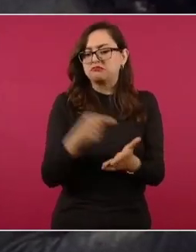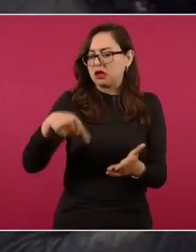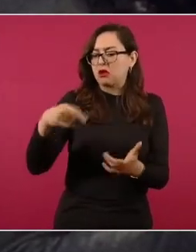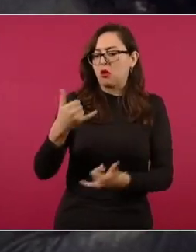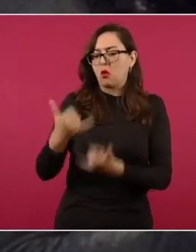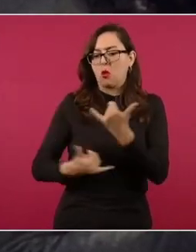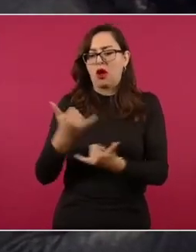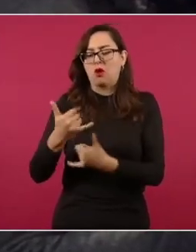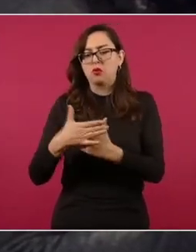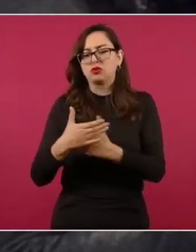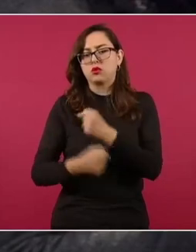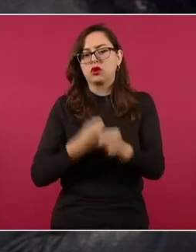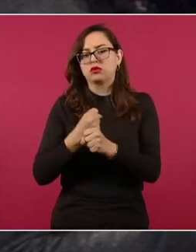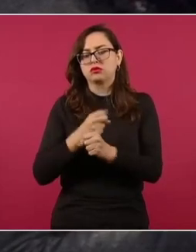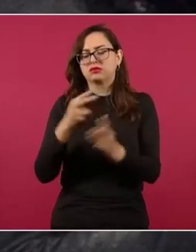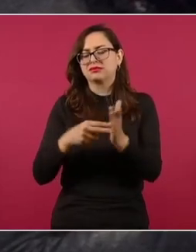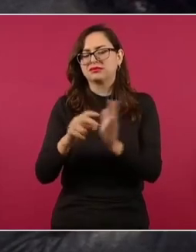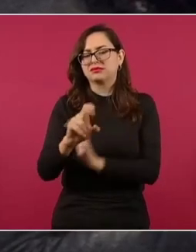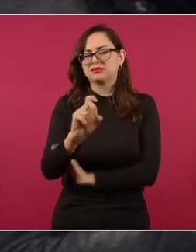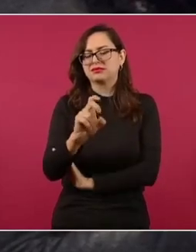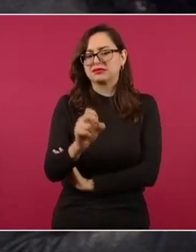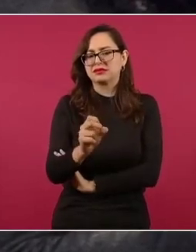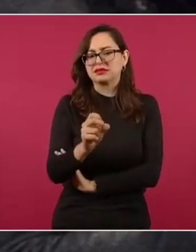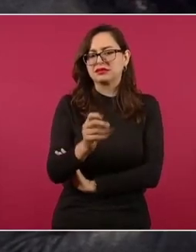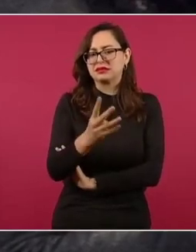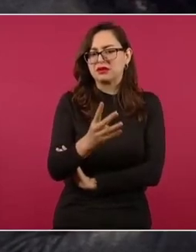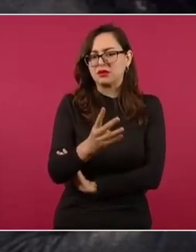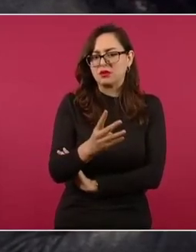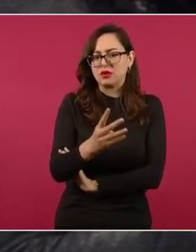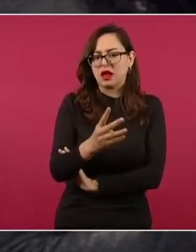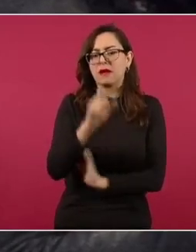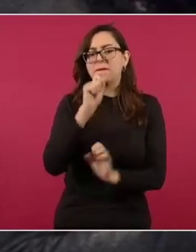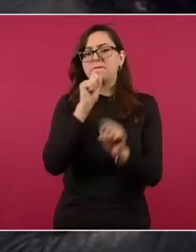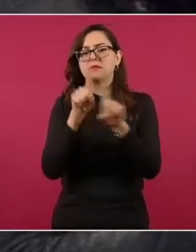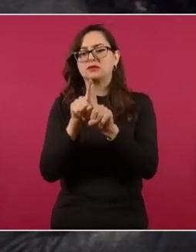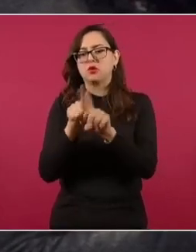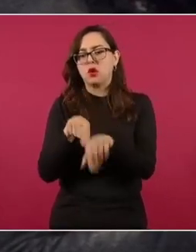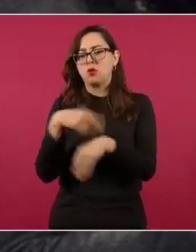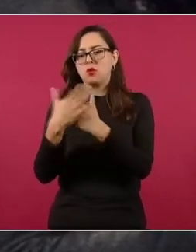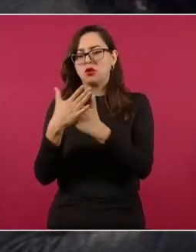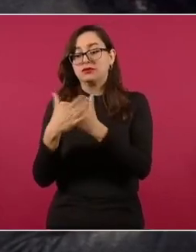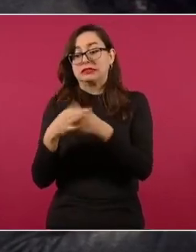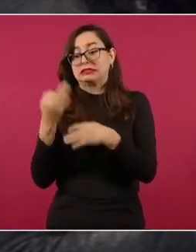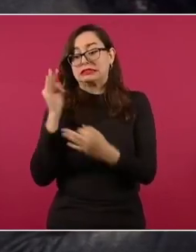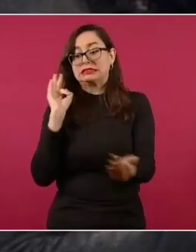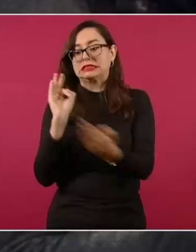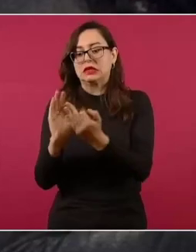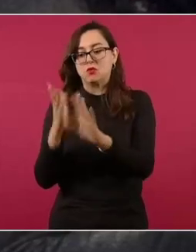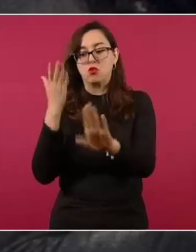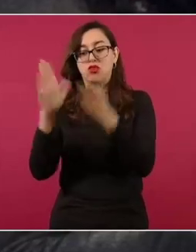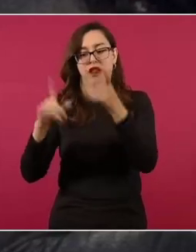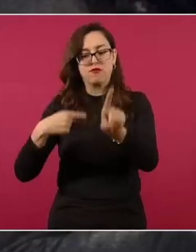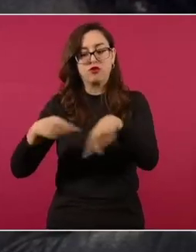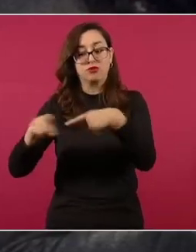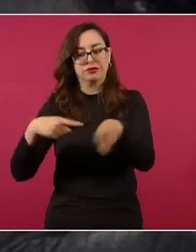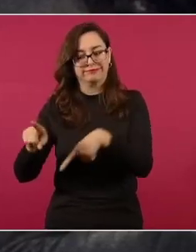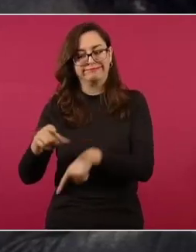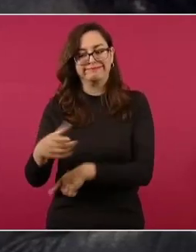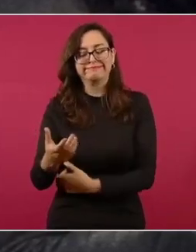para 2034. Y la segunda, que también causa mucho ruido, ya viene el fútbol, viene el mundial, se va a poner bueno el asunto, pero